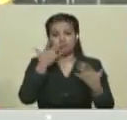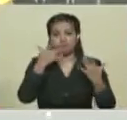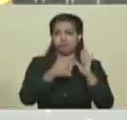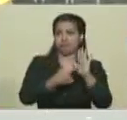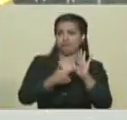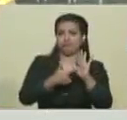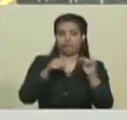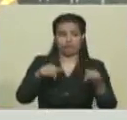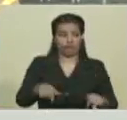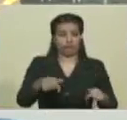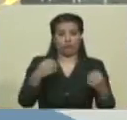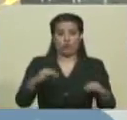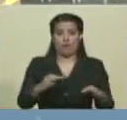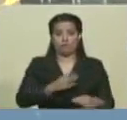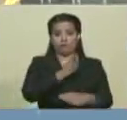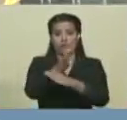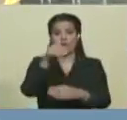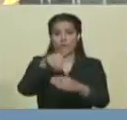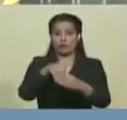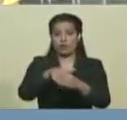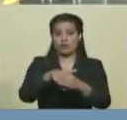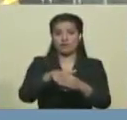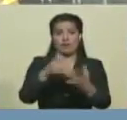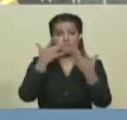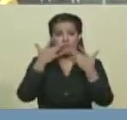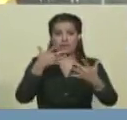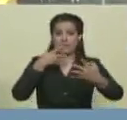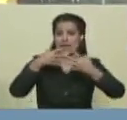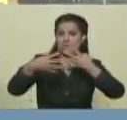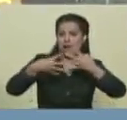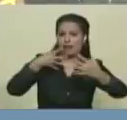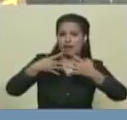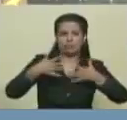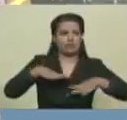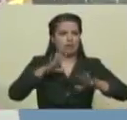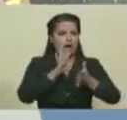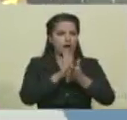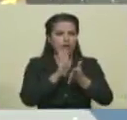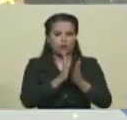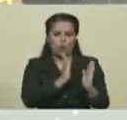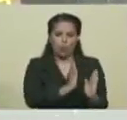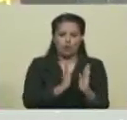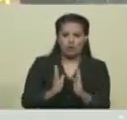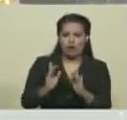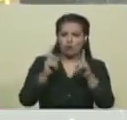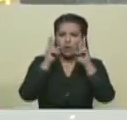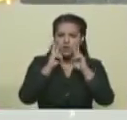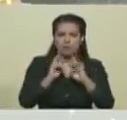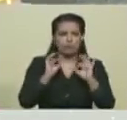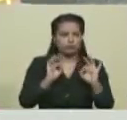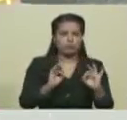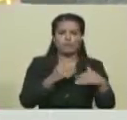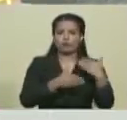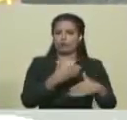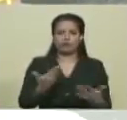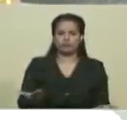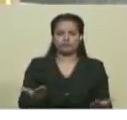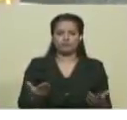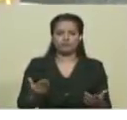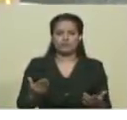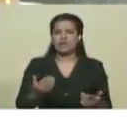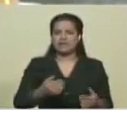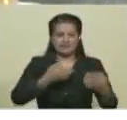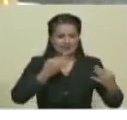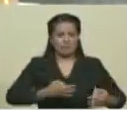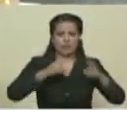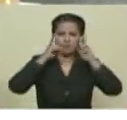a votar y al ver lo transparente, lo tranquilo, lo ordenado que ha sido este proceso electoral. Ejemplo como han sido todos los